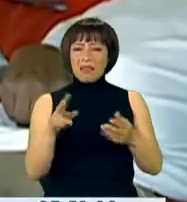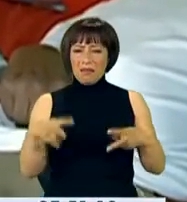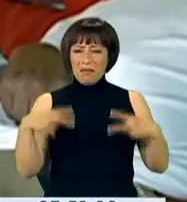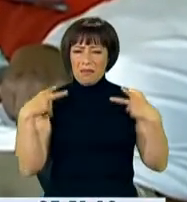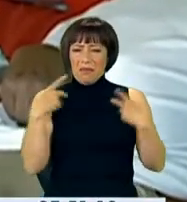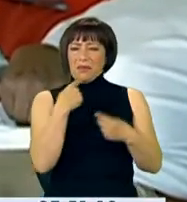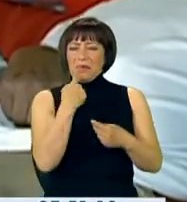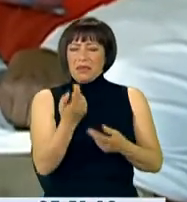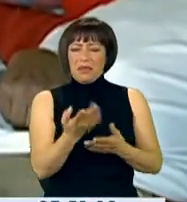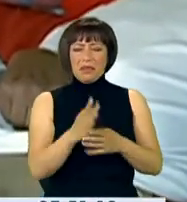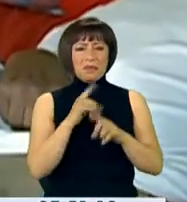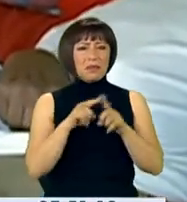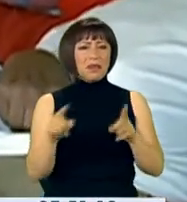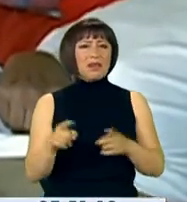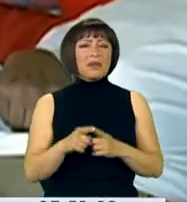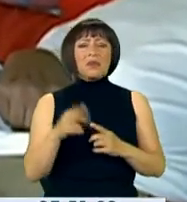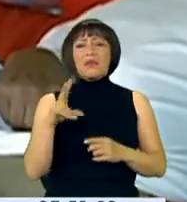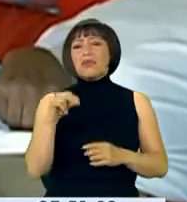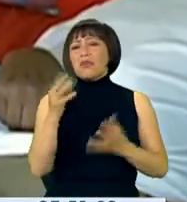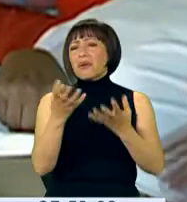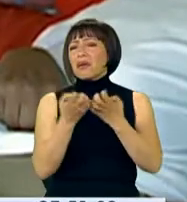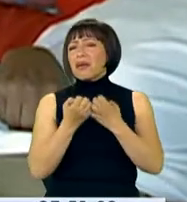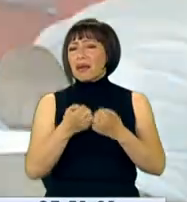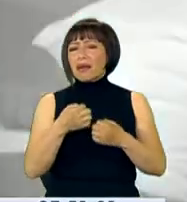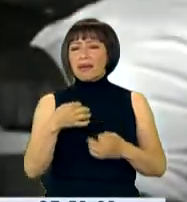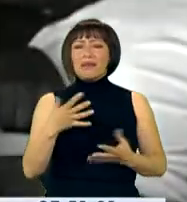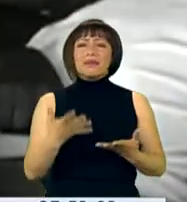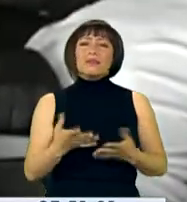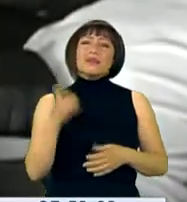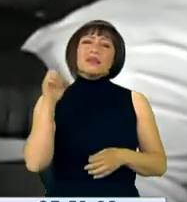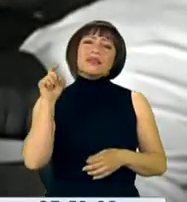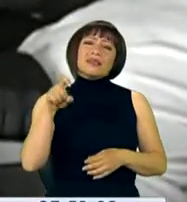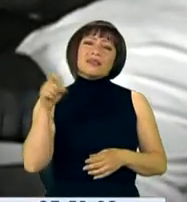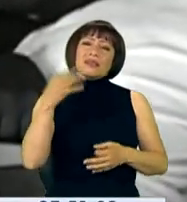mi esposo. Y no quiero que quede esto en la impunidad.